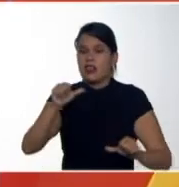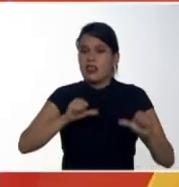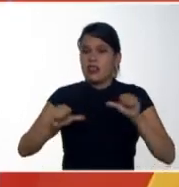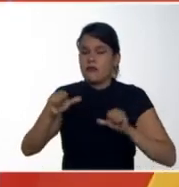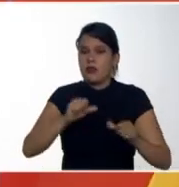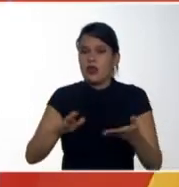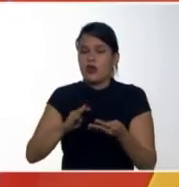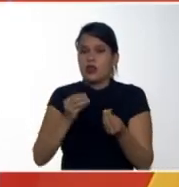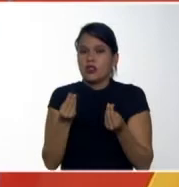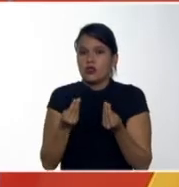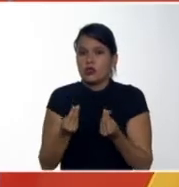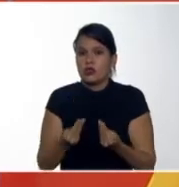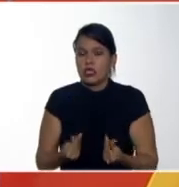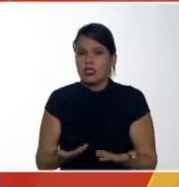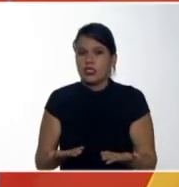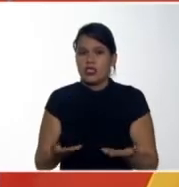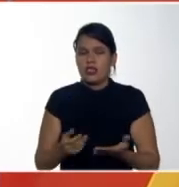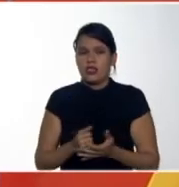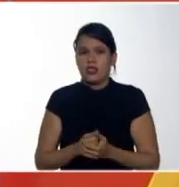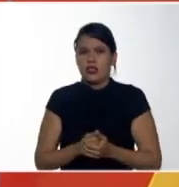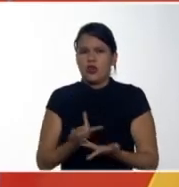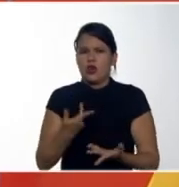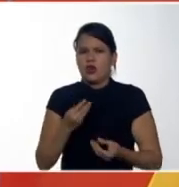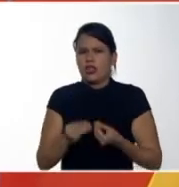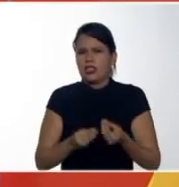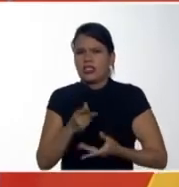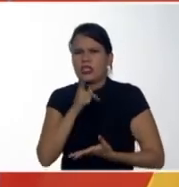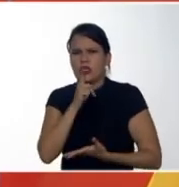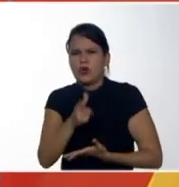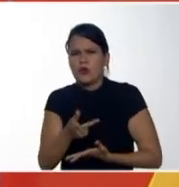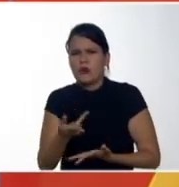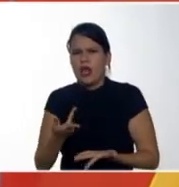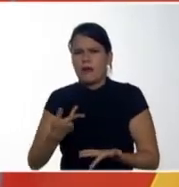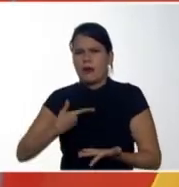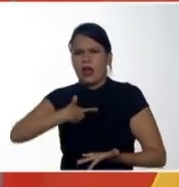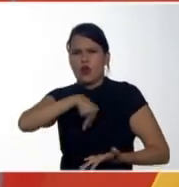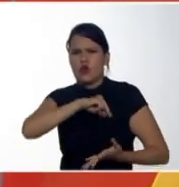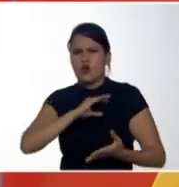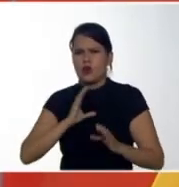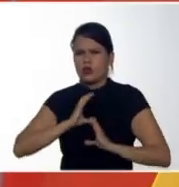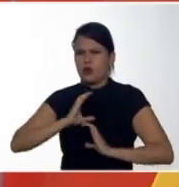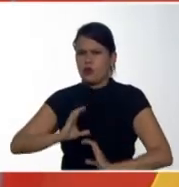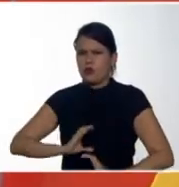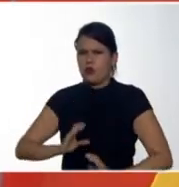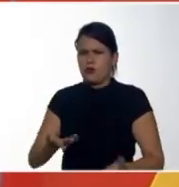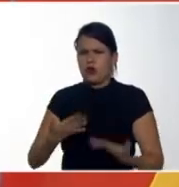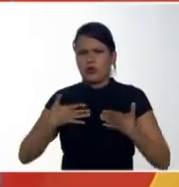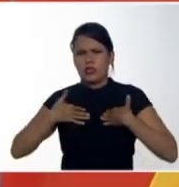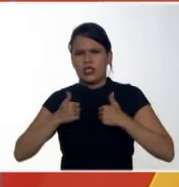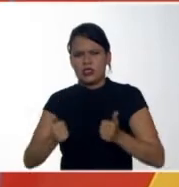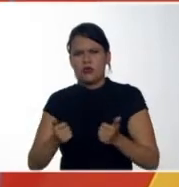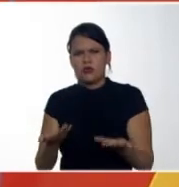y sustancias que más bien lo que está dañando nuestros órganos y nuestra salud